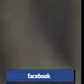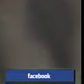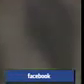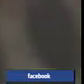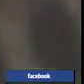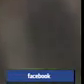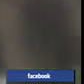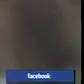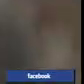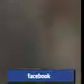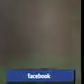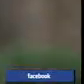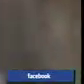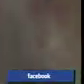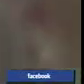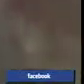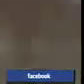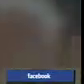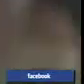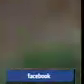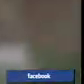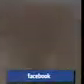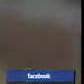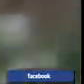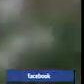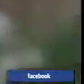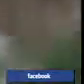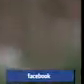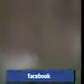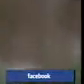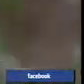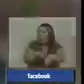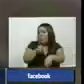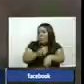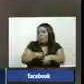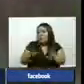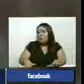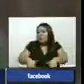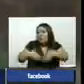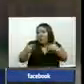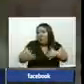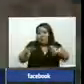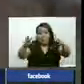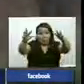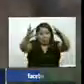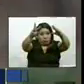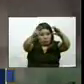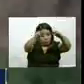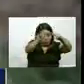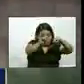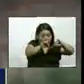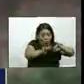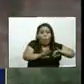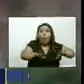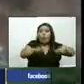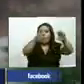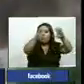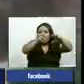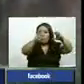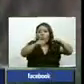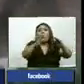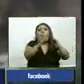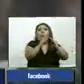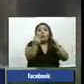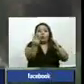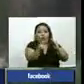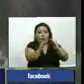Estas imágenes captadas por vecinos de una colonia aledaña muestran el momento justo en que la tierra, saturada por la humedad, se desploma, llevándose